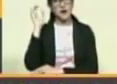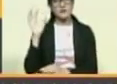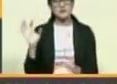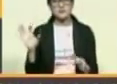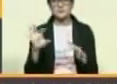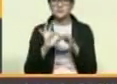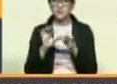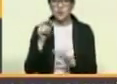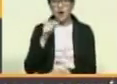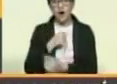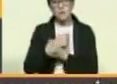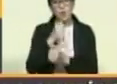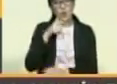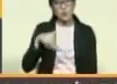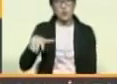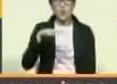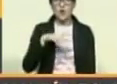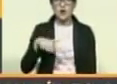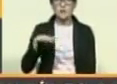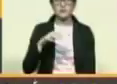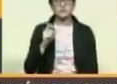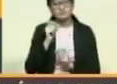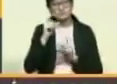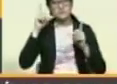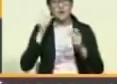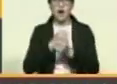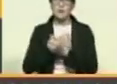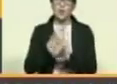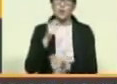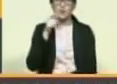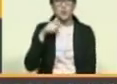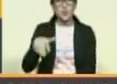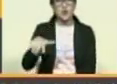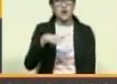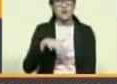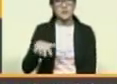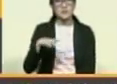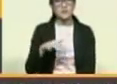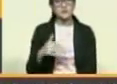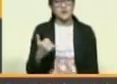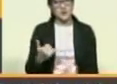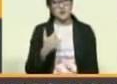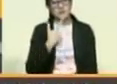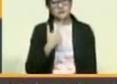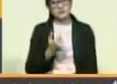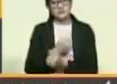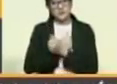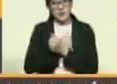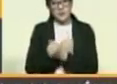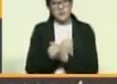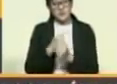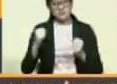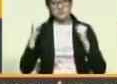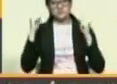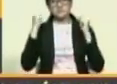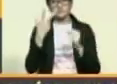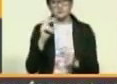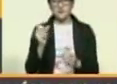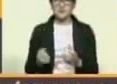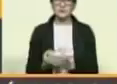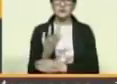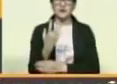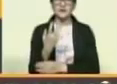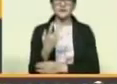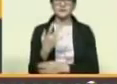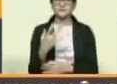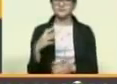amor del pueblo, para despertar el amor del pueblo y para decir El amor vencerá el 20 de mayo, por encima de